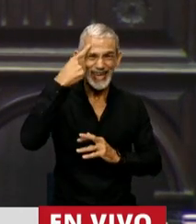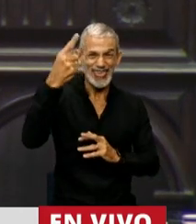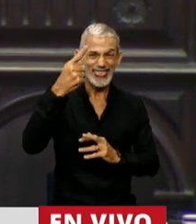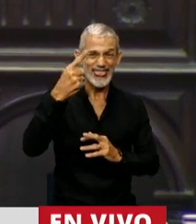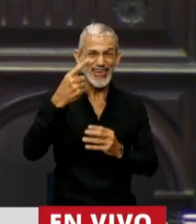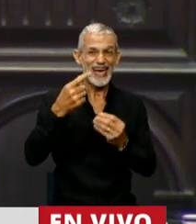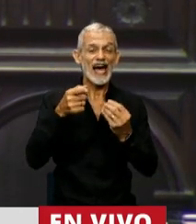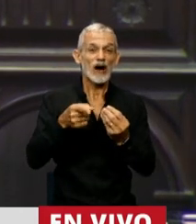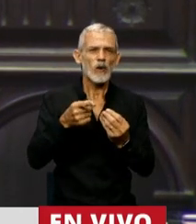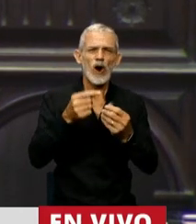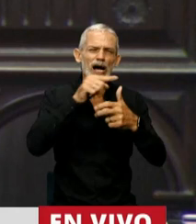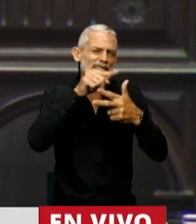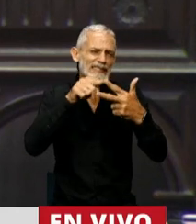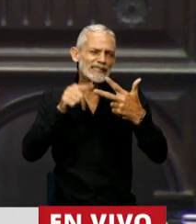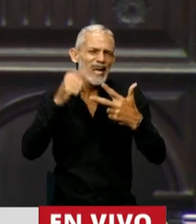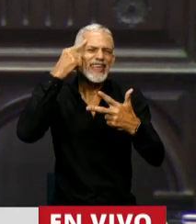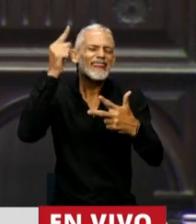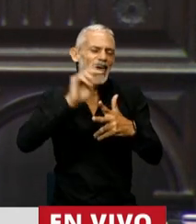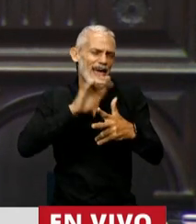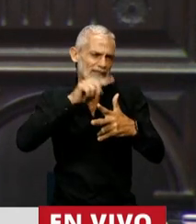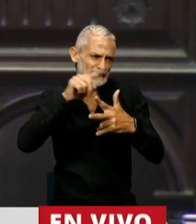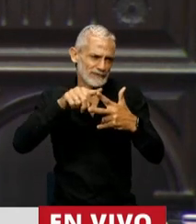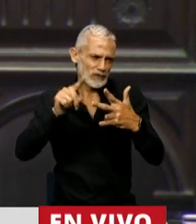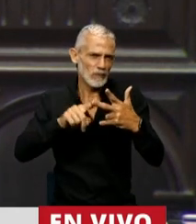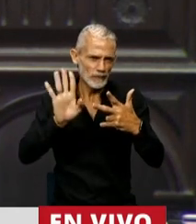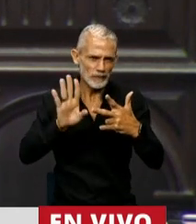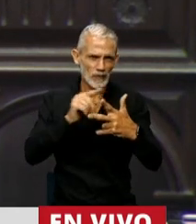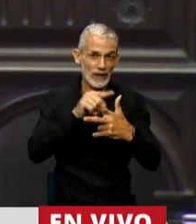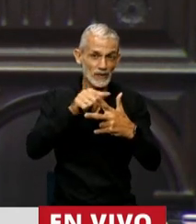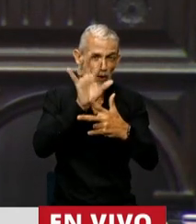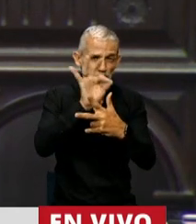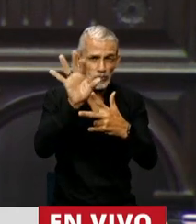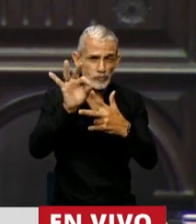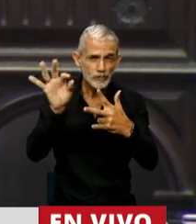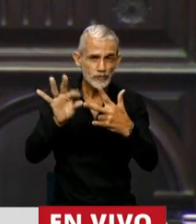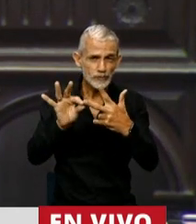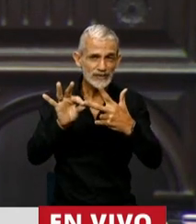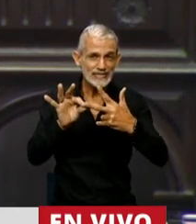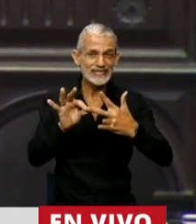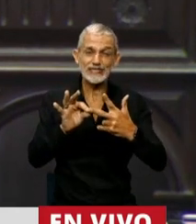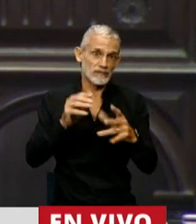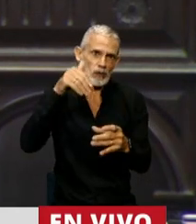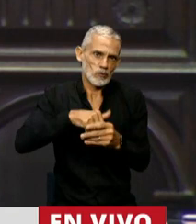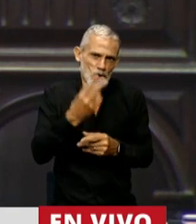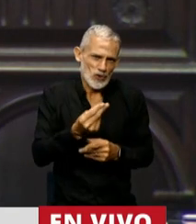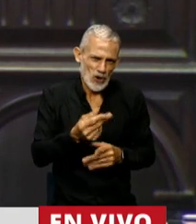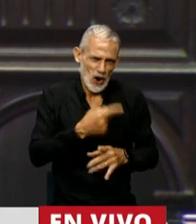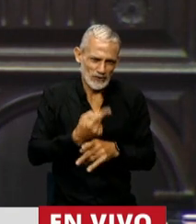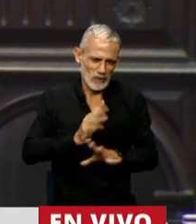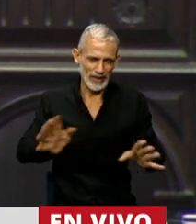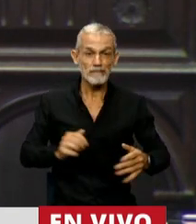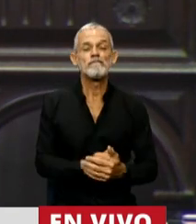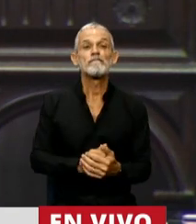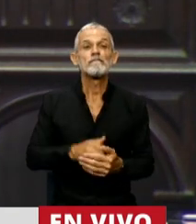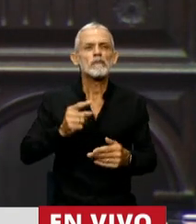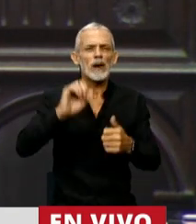o centrarlos en tres o cuatro ideas a partir de las cuales nos parece invotable este proyecto. La